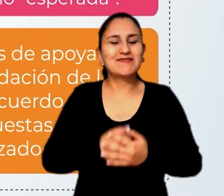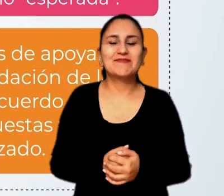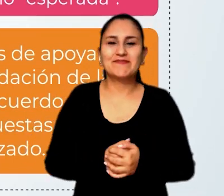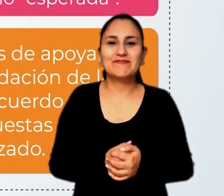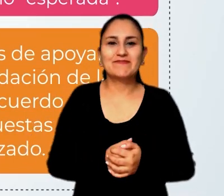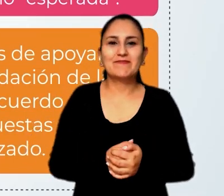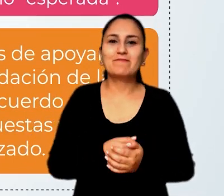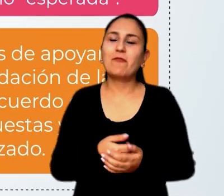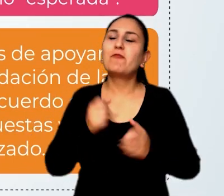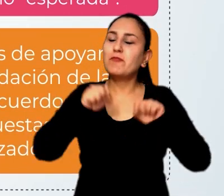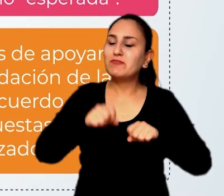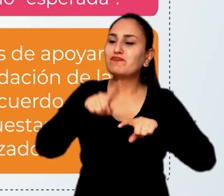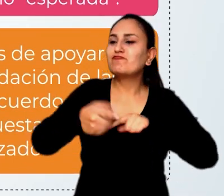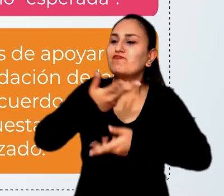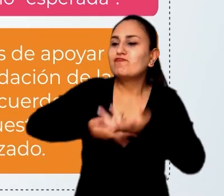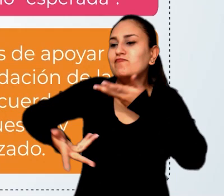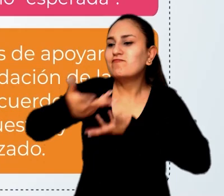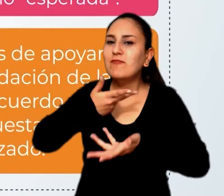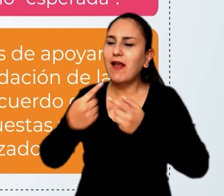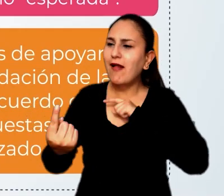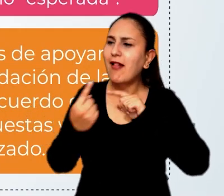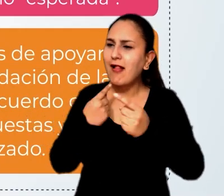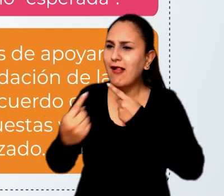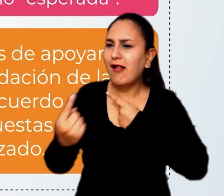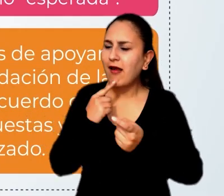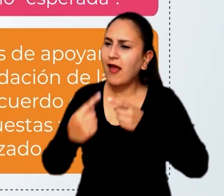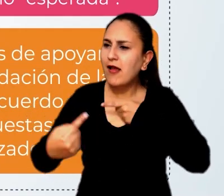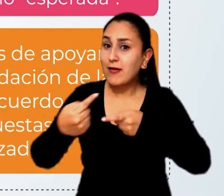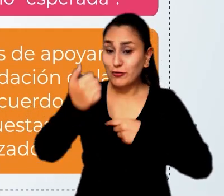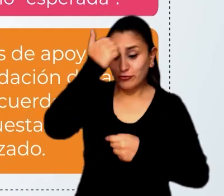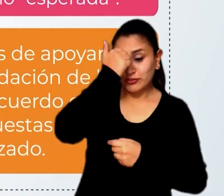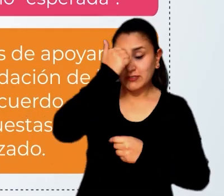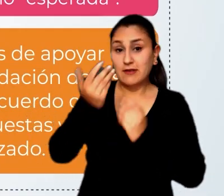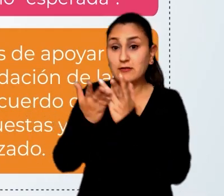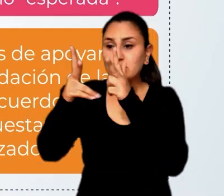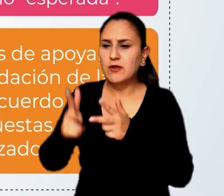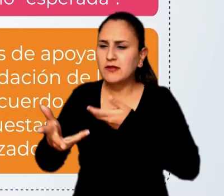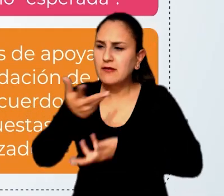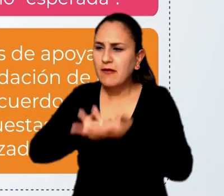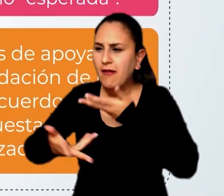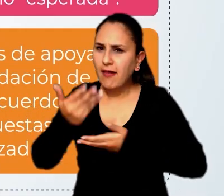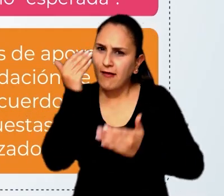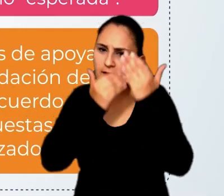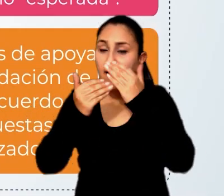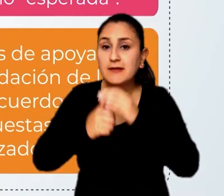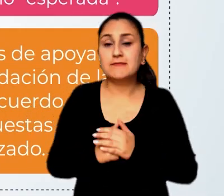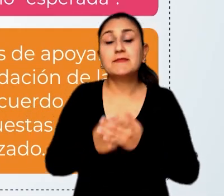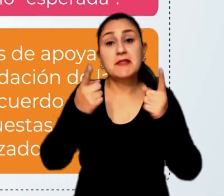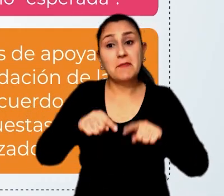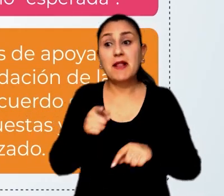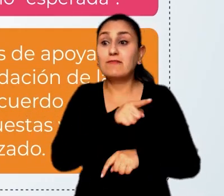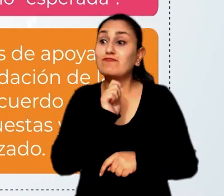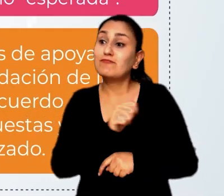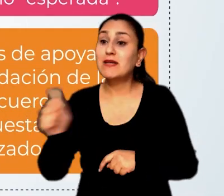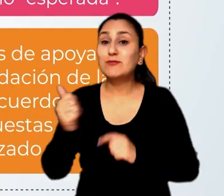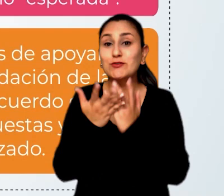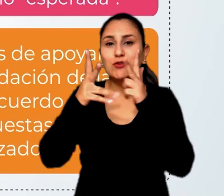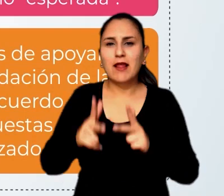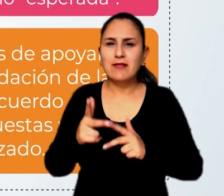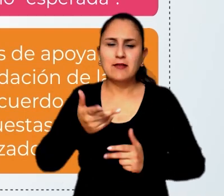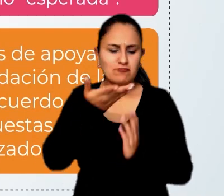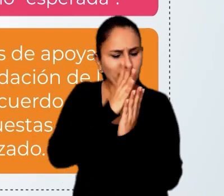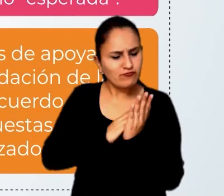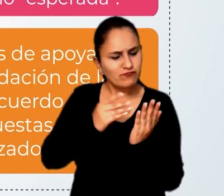proceso de diálogo y debate entre docente y estudiante pida a los estudiantes que valore sus propias respuestas o las